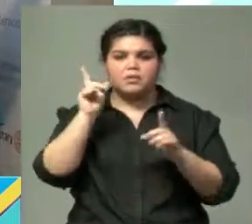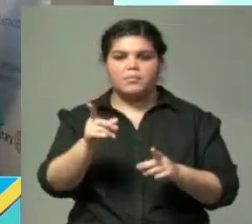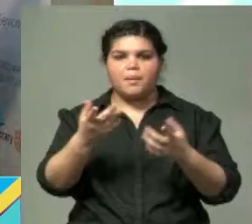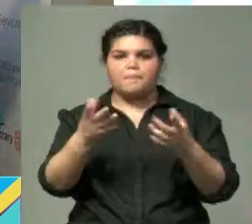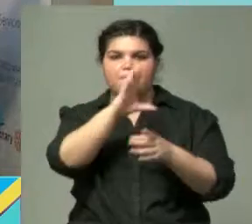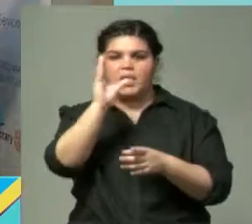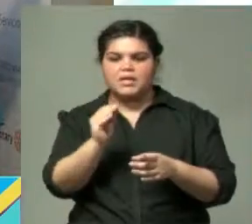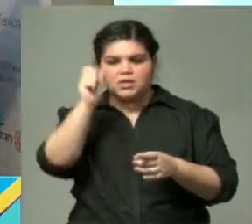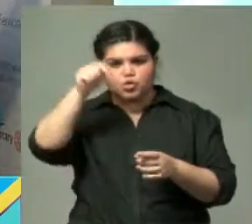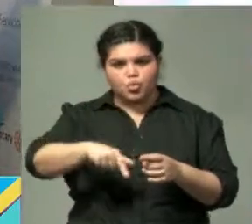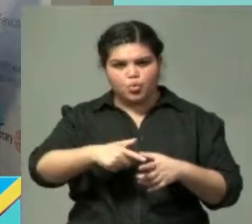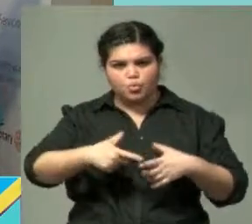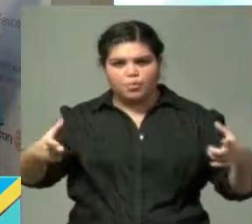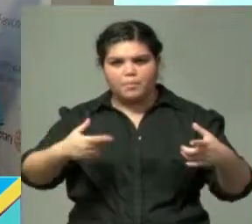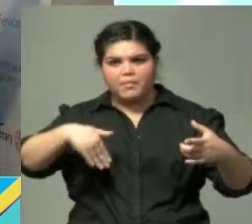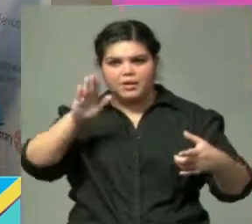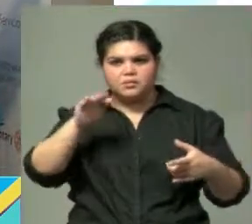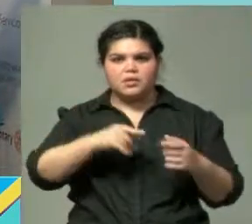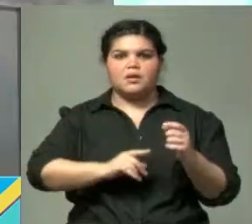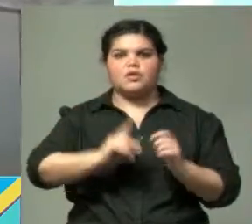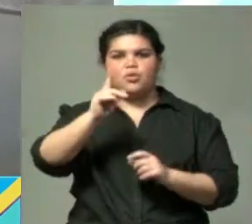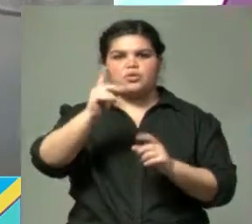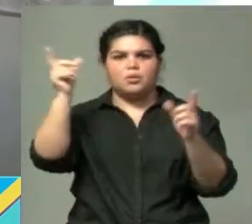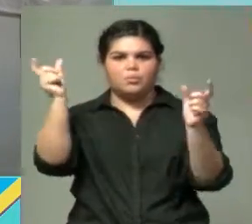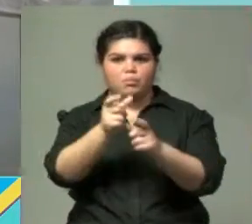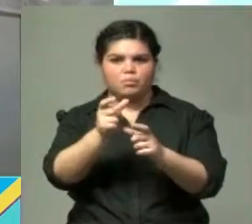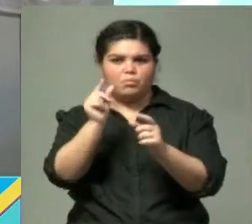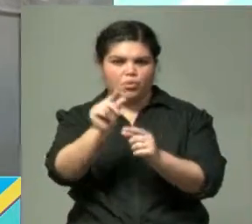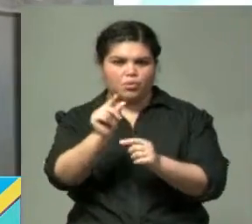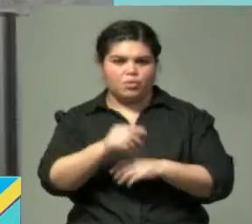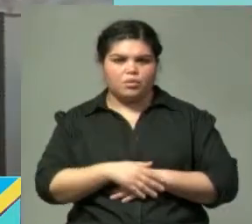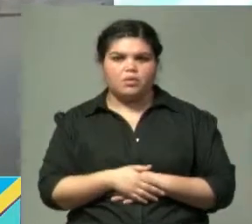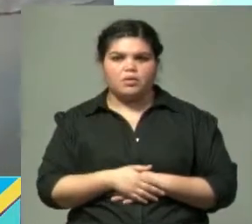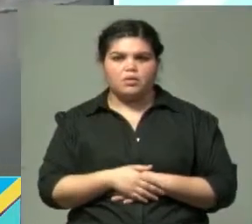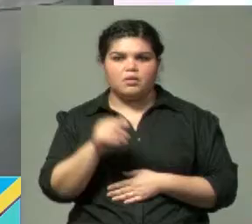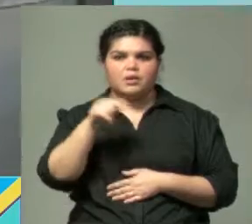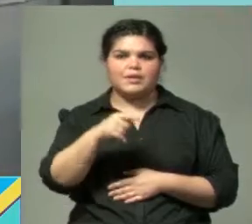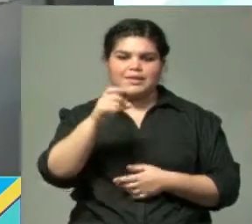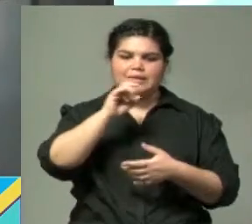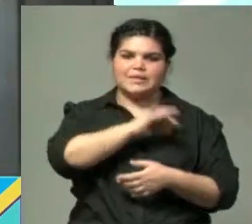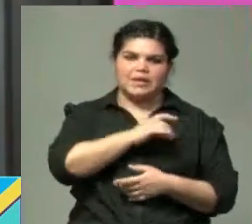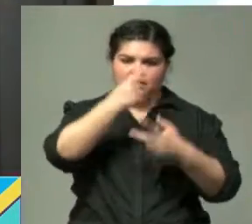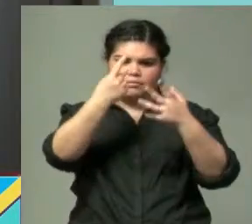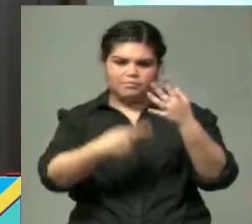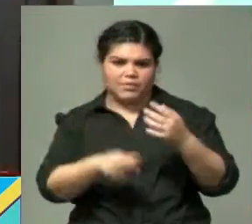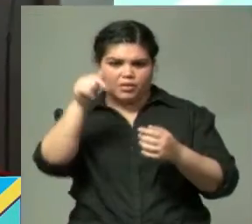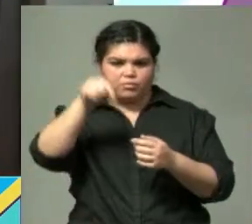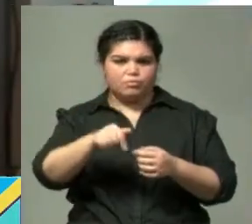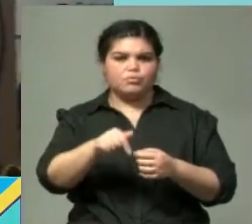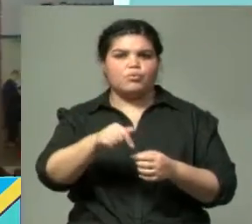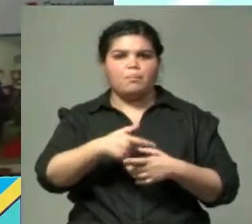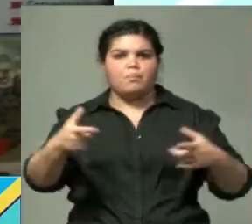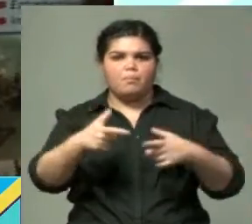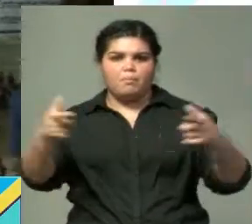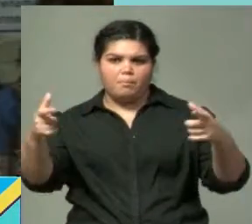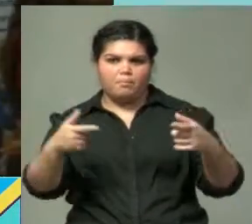los países del norte. China, India, América Latina, como estamos diciendo, de cualquier manera, crecen mucho más que los países industrializados. Por supuesto que crecer